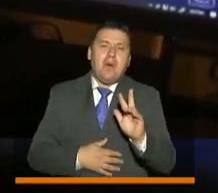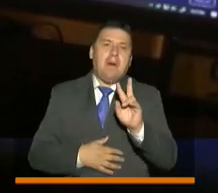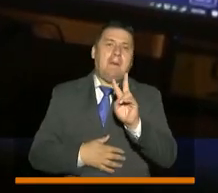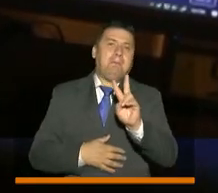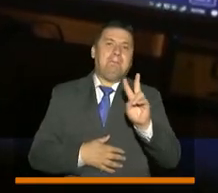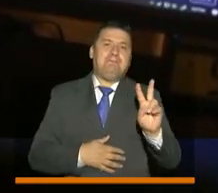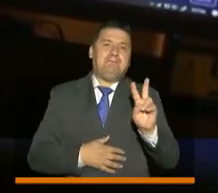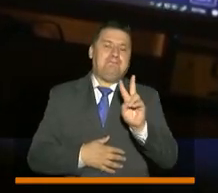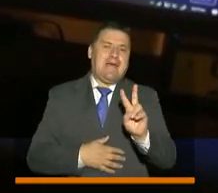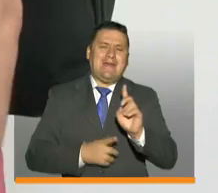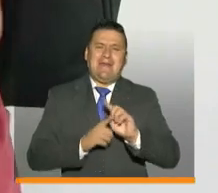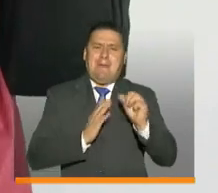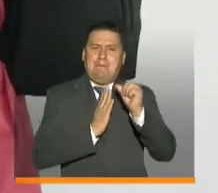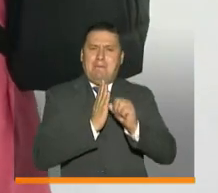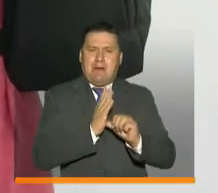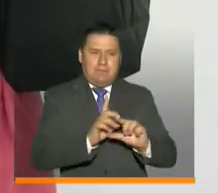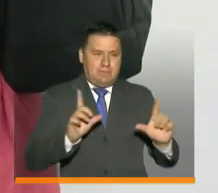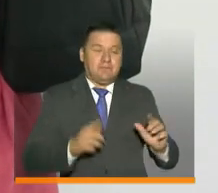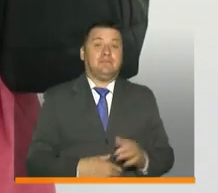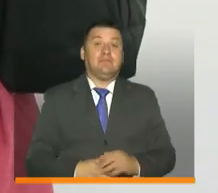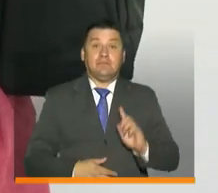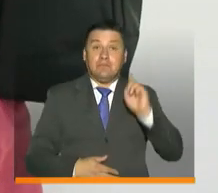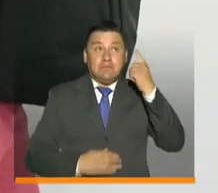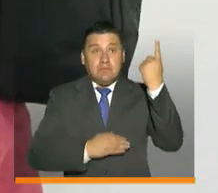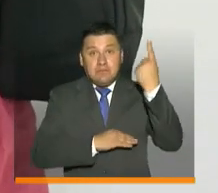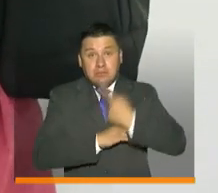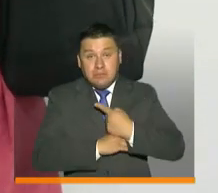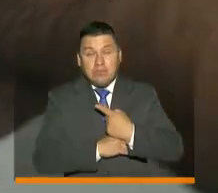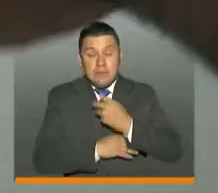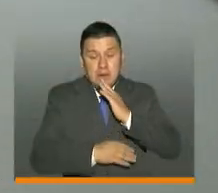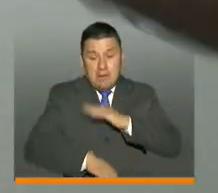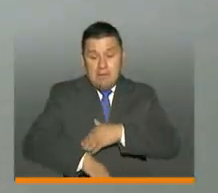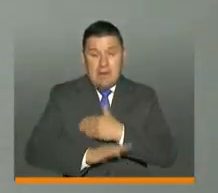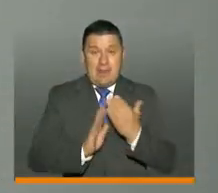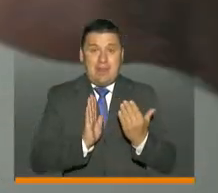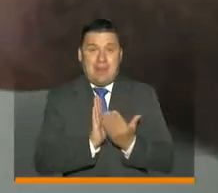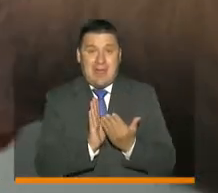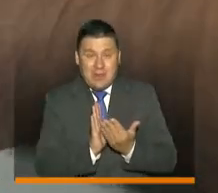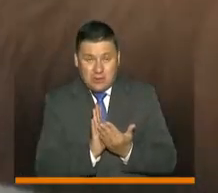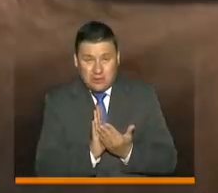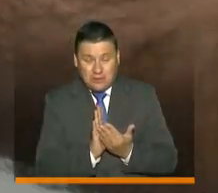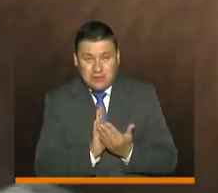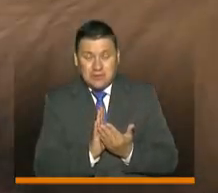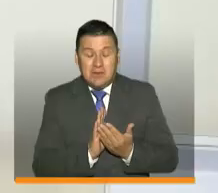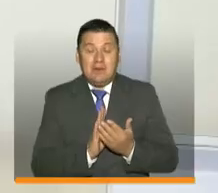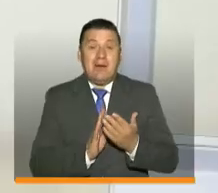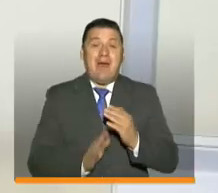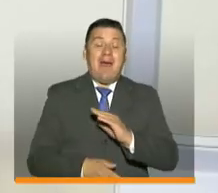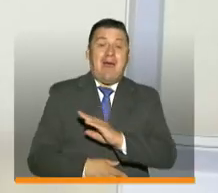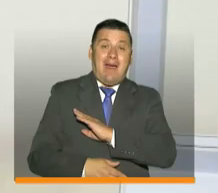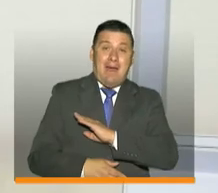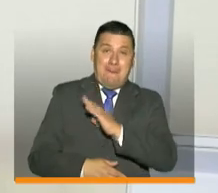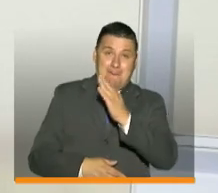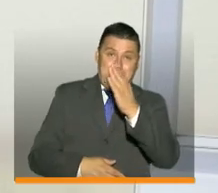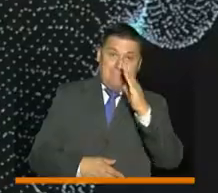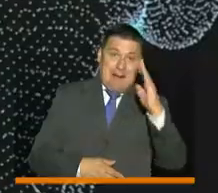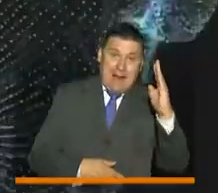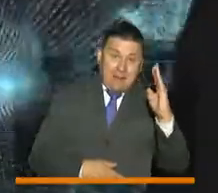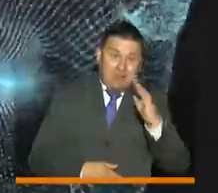22 plataformas diferentes. Desde que el Gobierno Nacional, a través del Ministerio de Educación, y la Alcaldía de